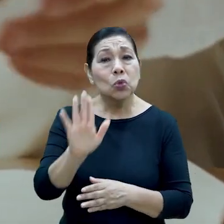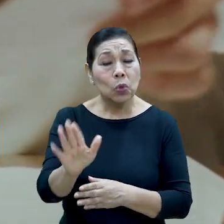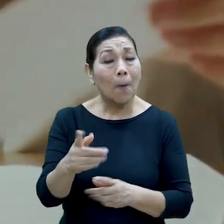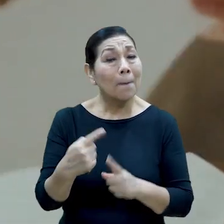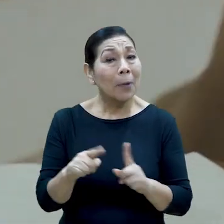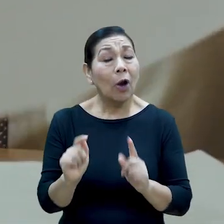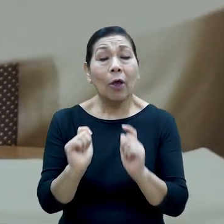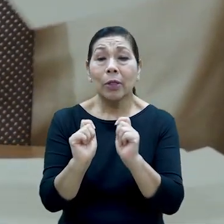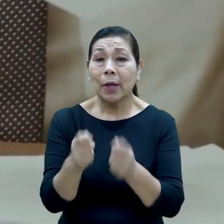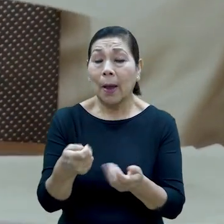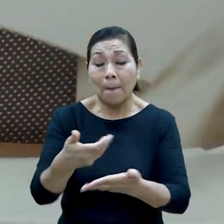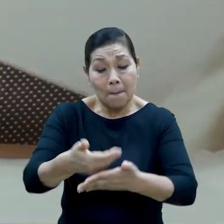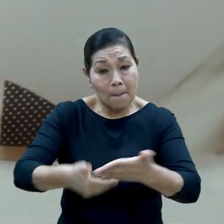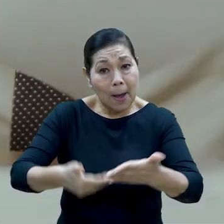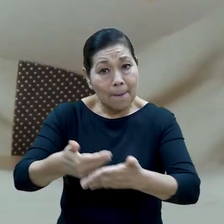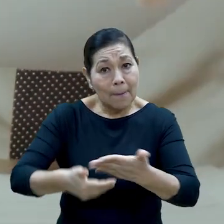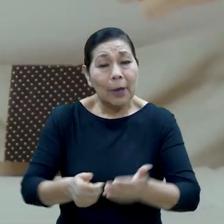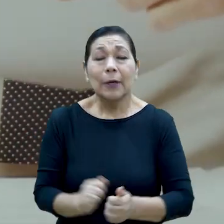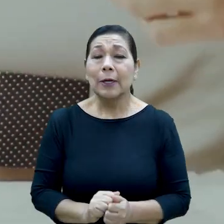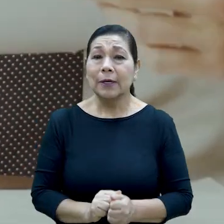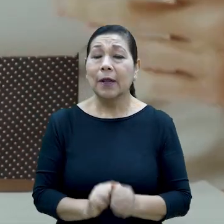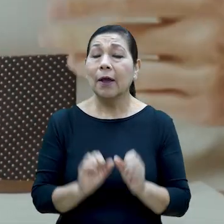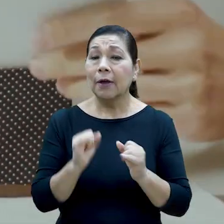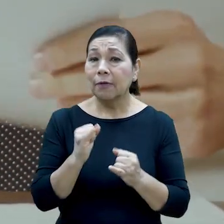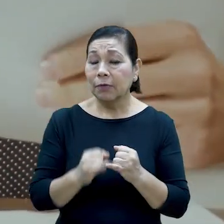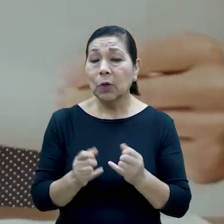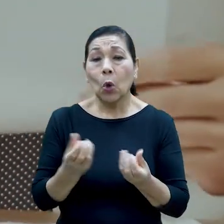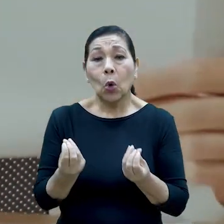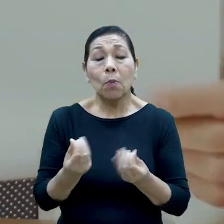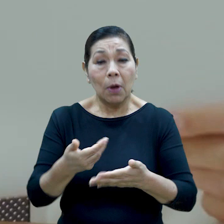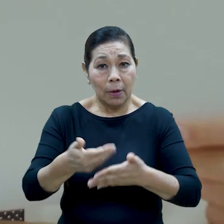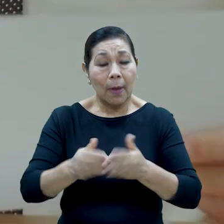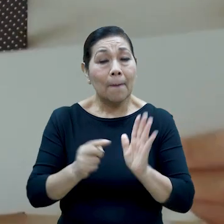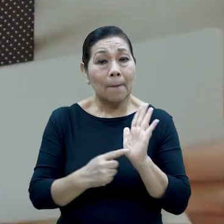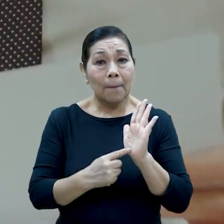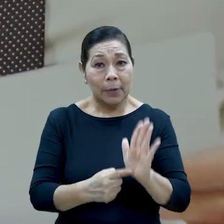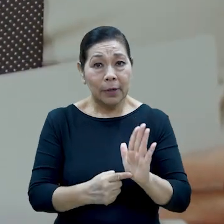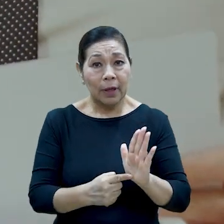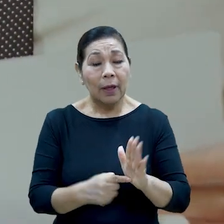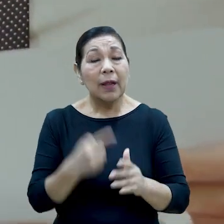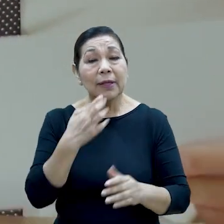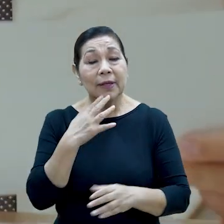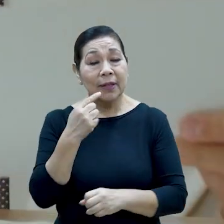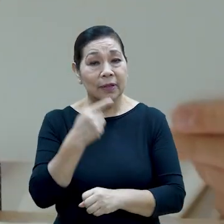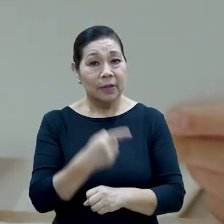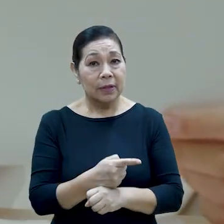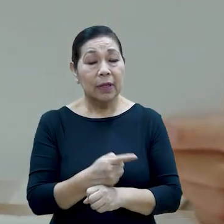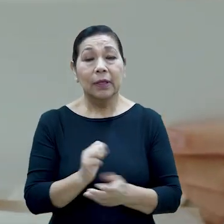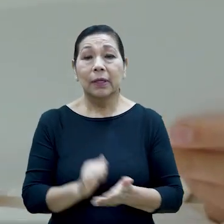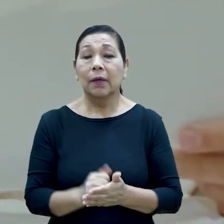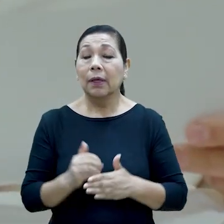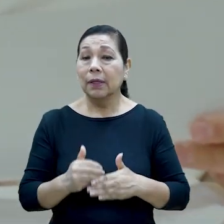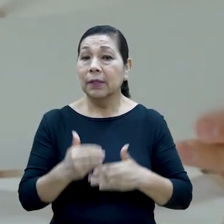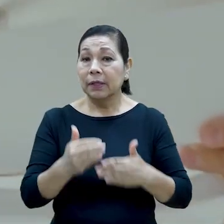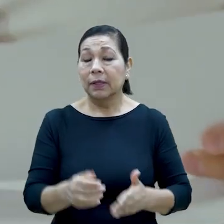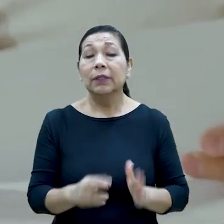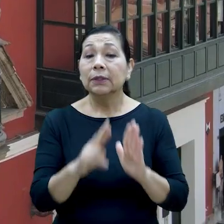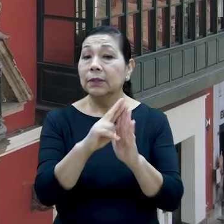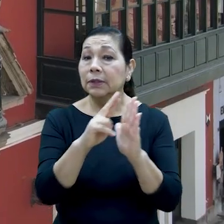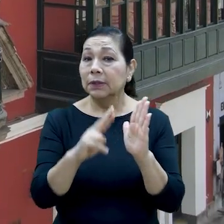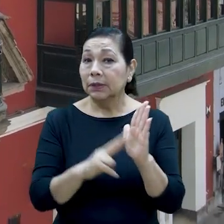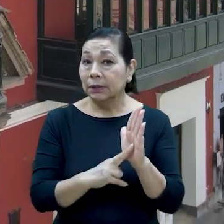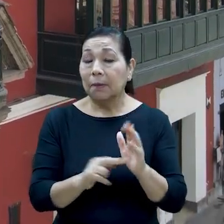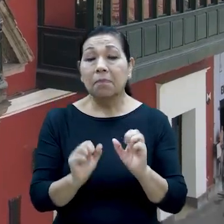la demanda, si no entregaba la documentación solicitada, a fin de cotejar los documentos presentados por la demandante con los de la emplazada.